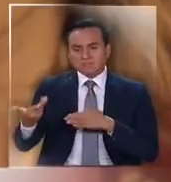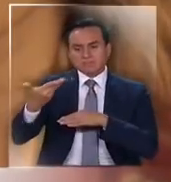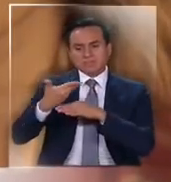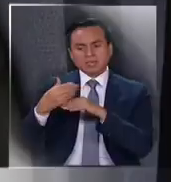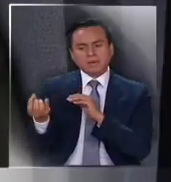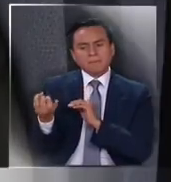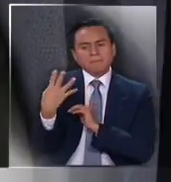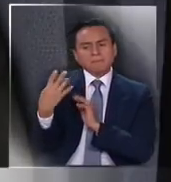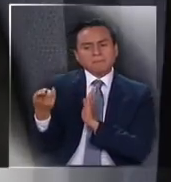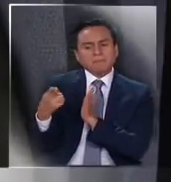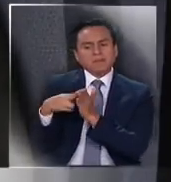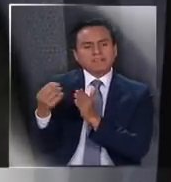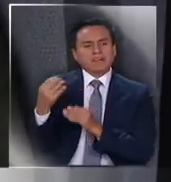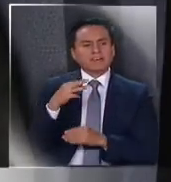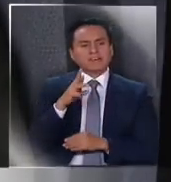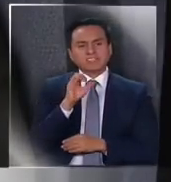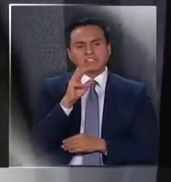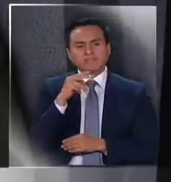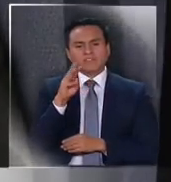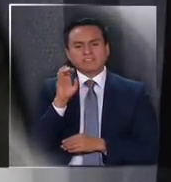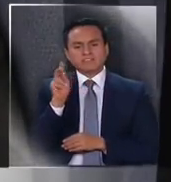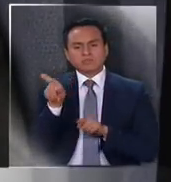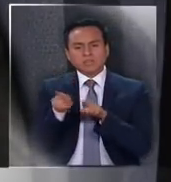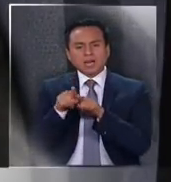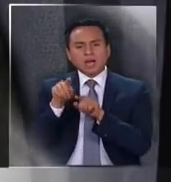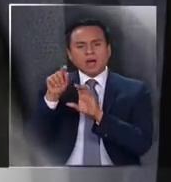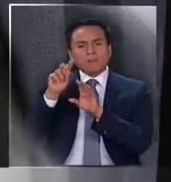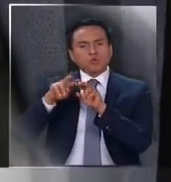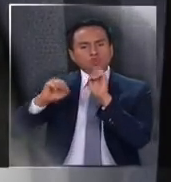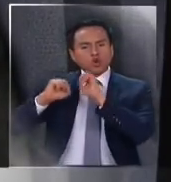el mensaje de Rachel Weisz a través de una productora